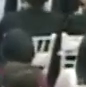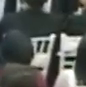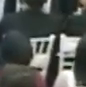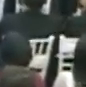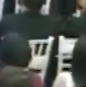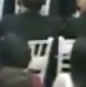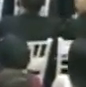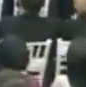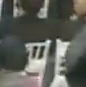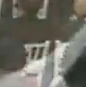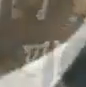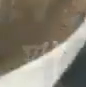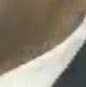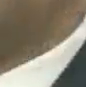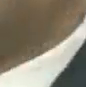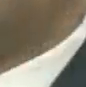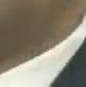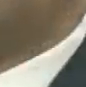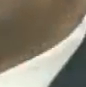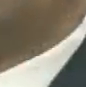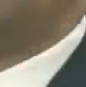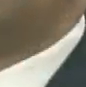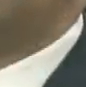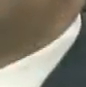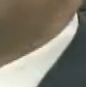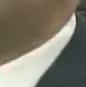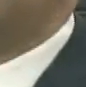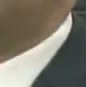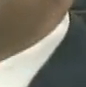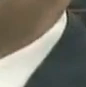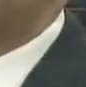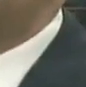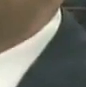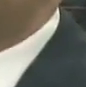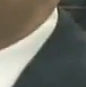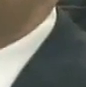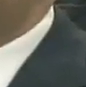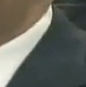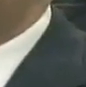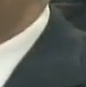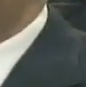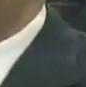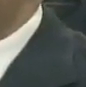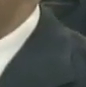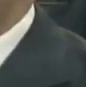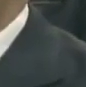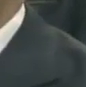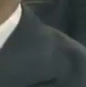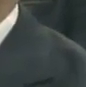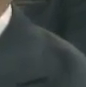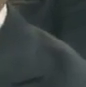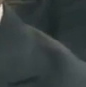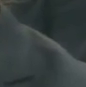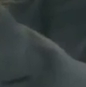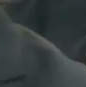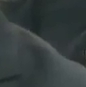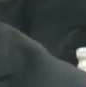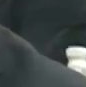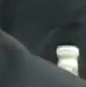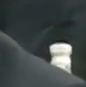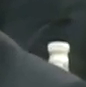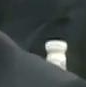diálogo y cooperación de las políticas e iniciativas que impactan en los diferentes ámbitos de la vida